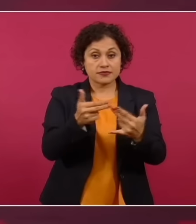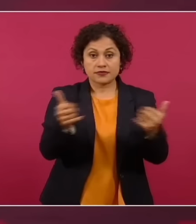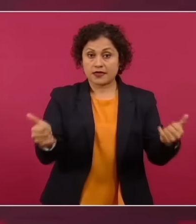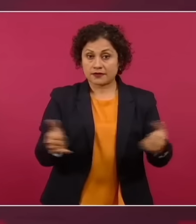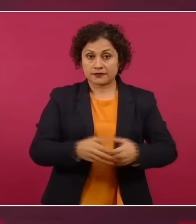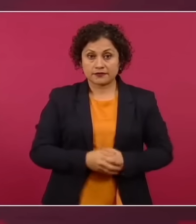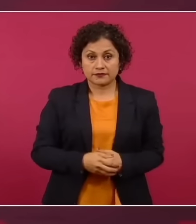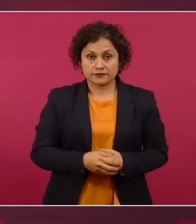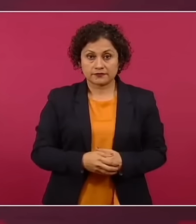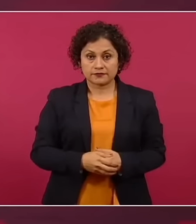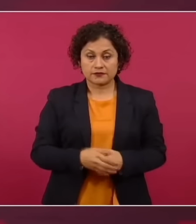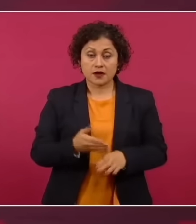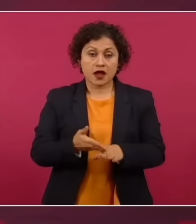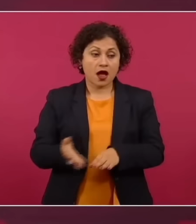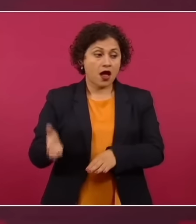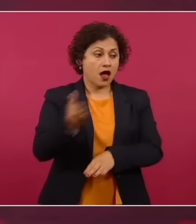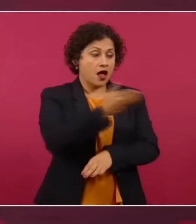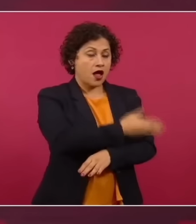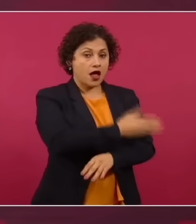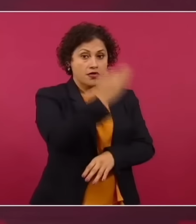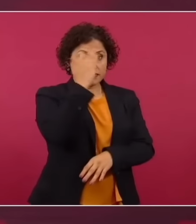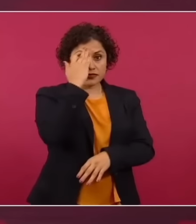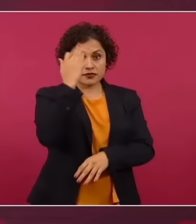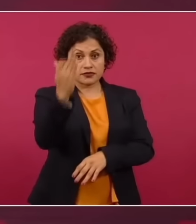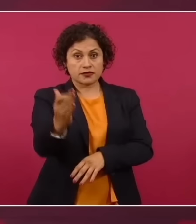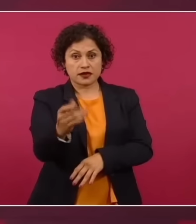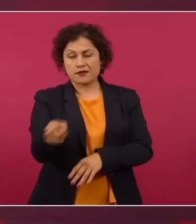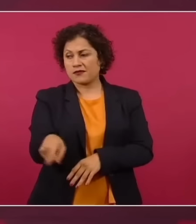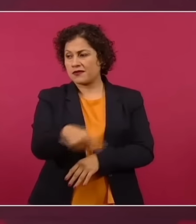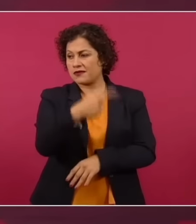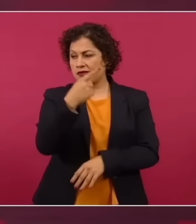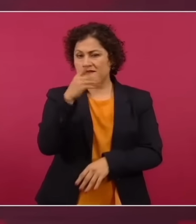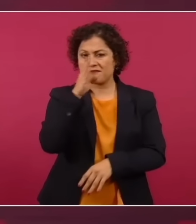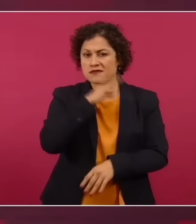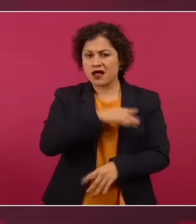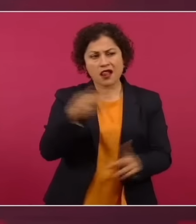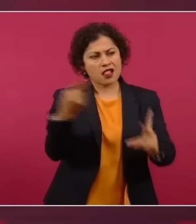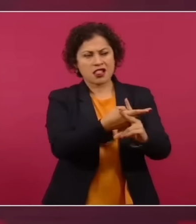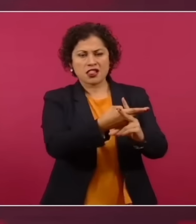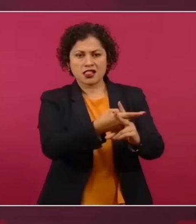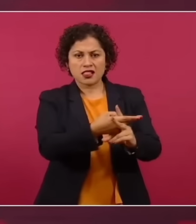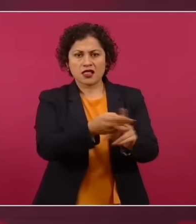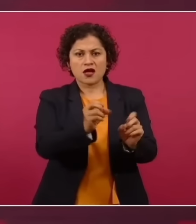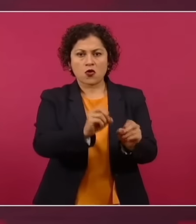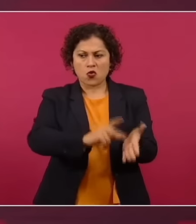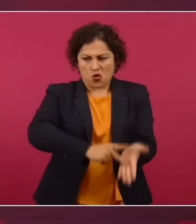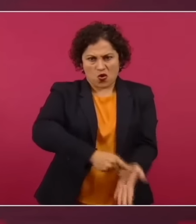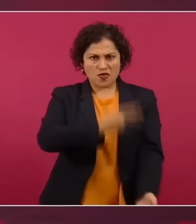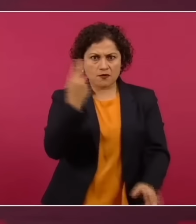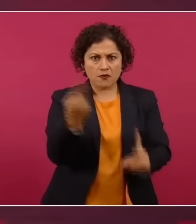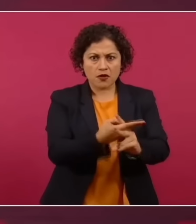Ya no estamos en el tiempo de mátalos en caliente o remátalos.